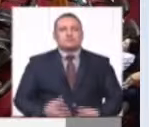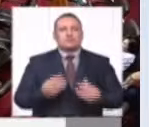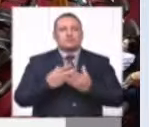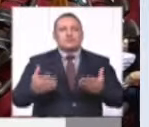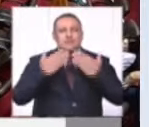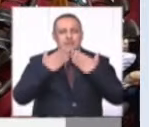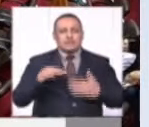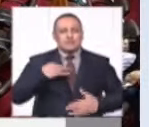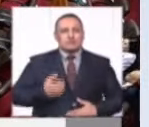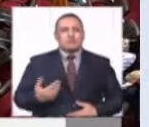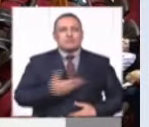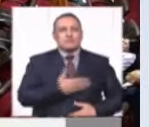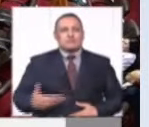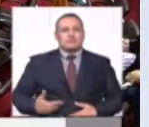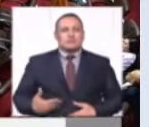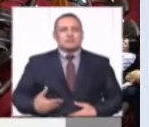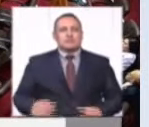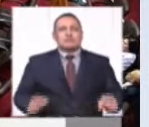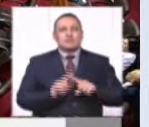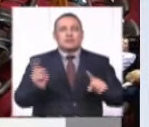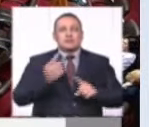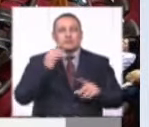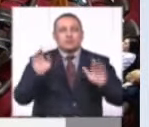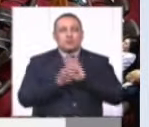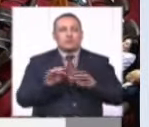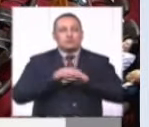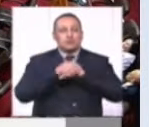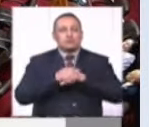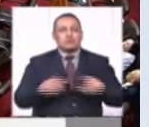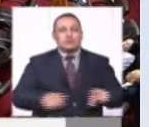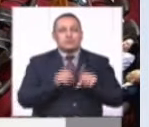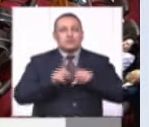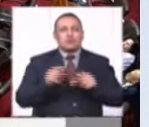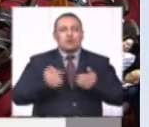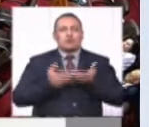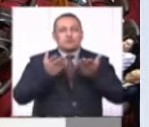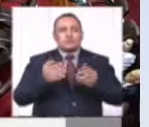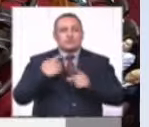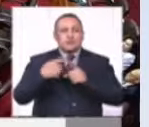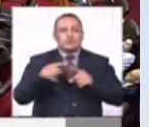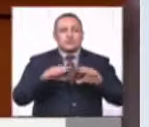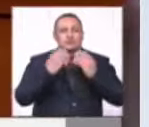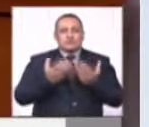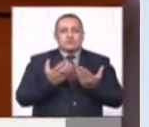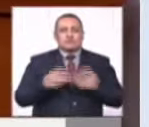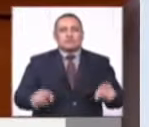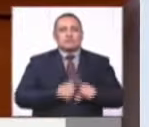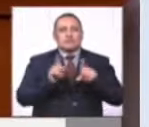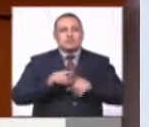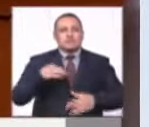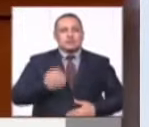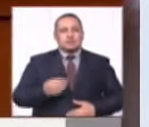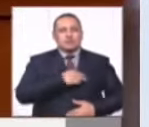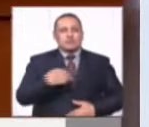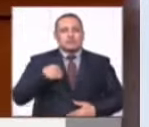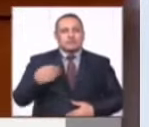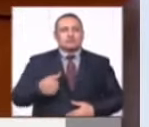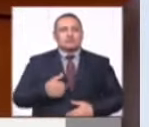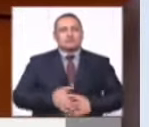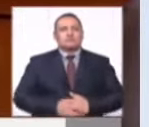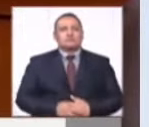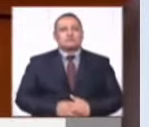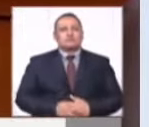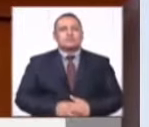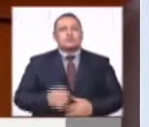Muchas gracias, señor presidente. En primer lugar, un saludo cordial y por intermedio suyo a los colegas congresistas, al señor premier y a los señores